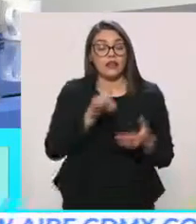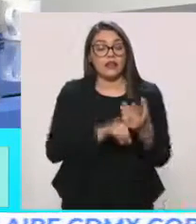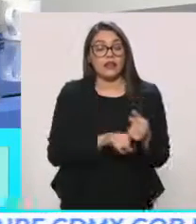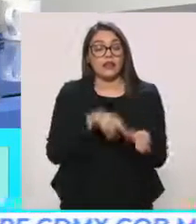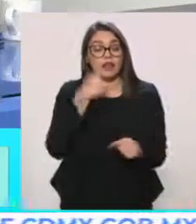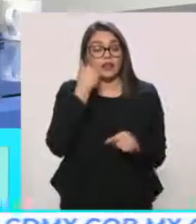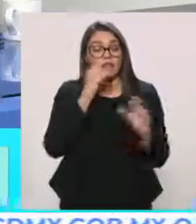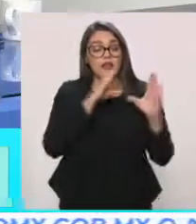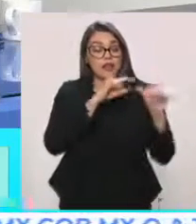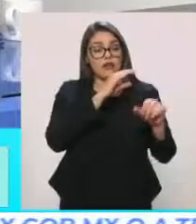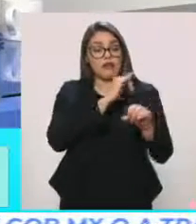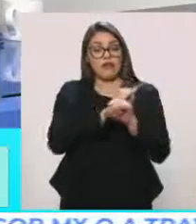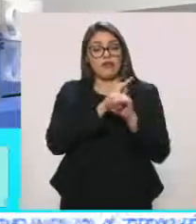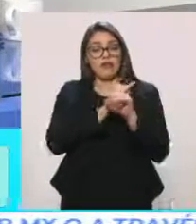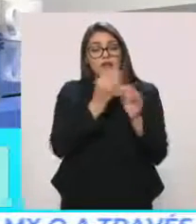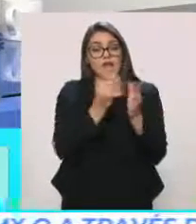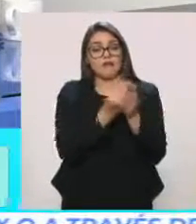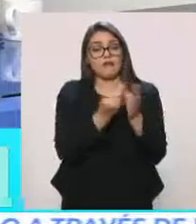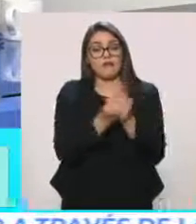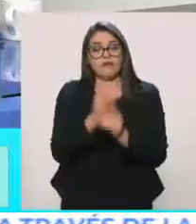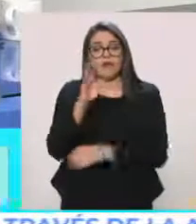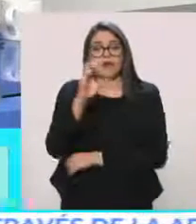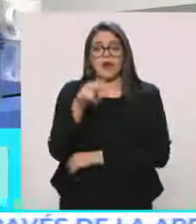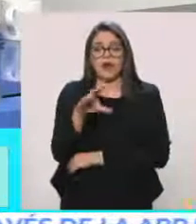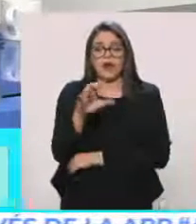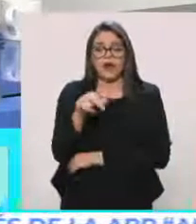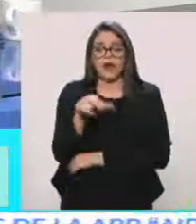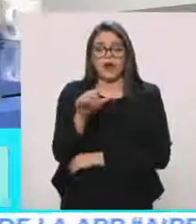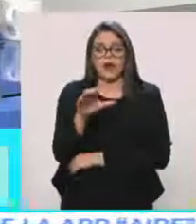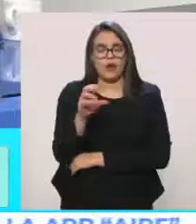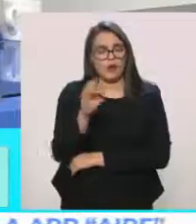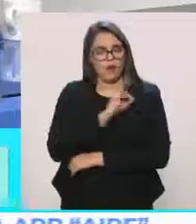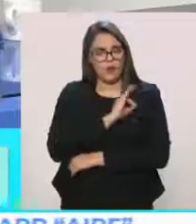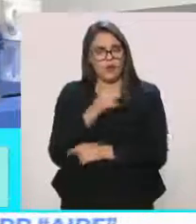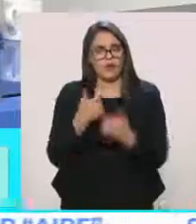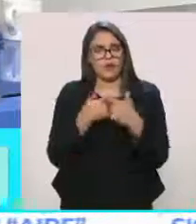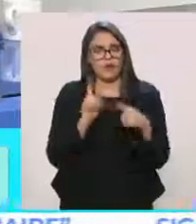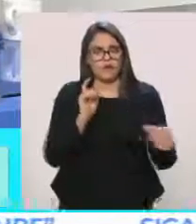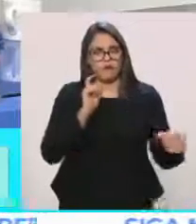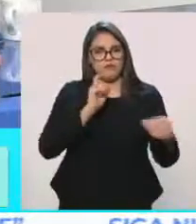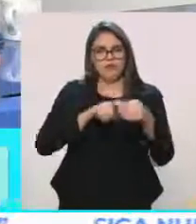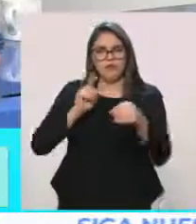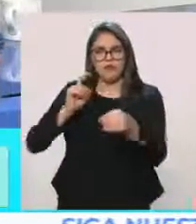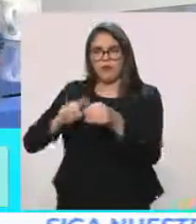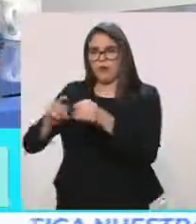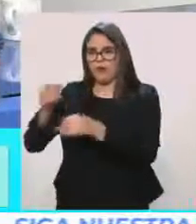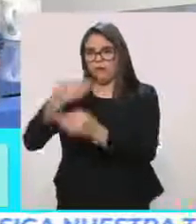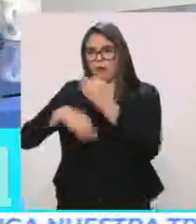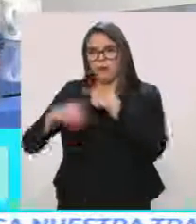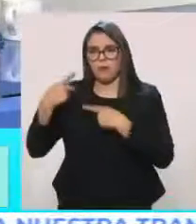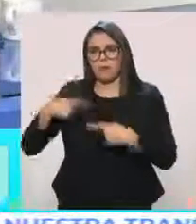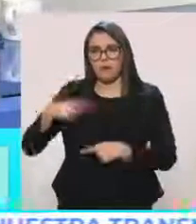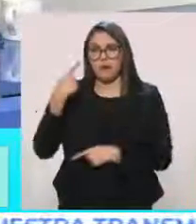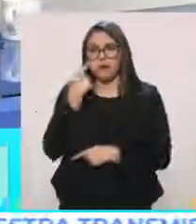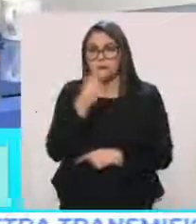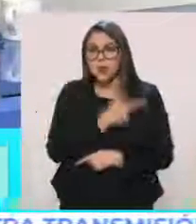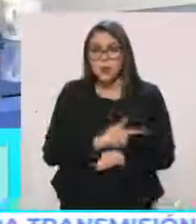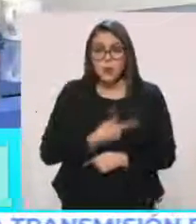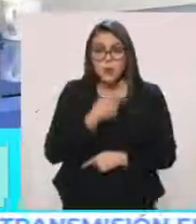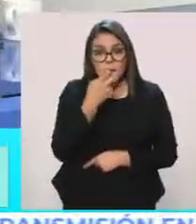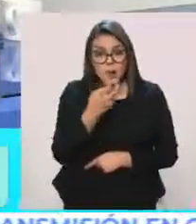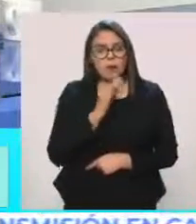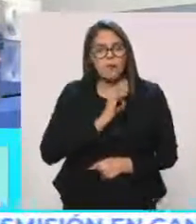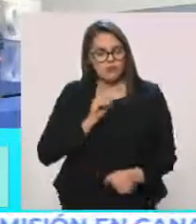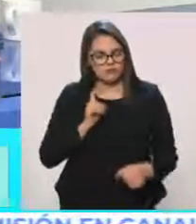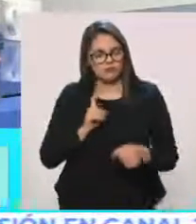la página de Concanaco, no está limitada a los afiliados, está abierta a los que estén interesados en este sector